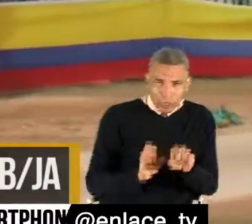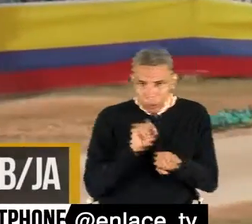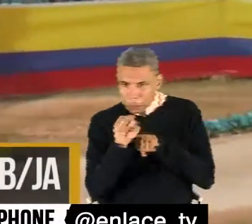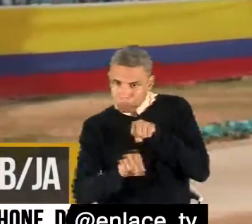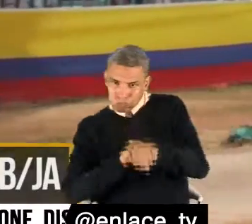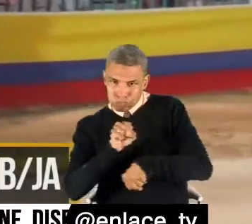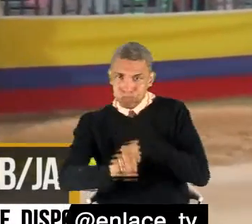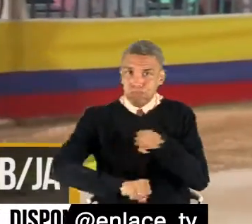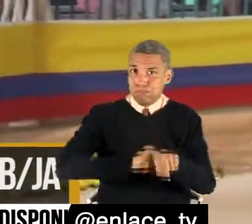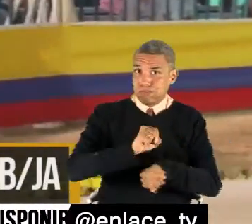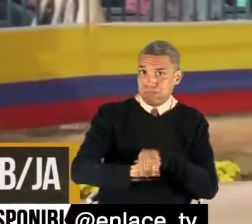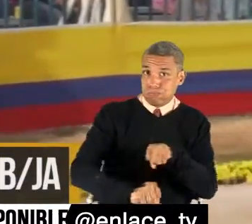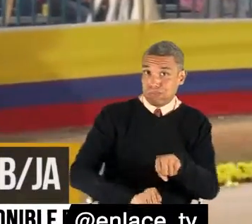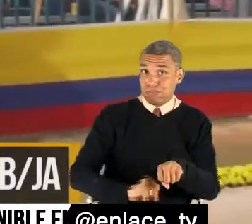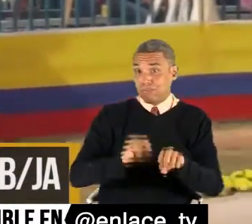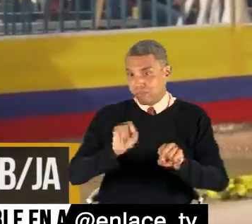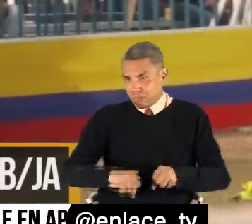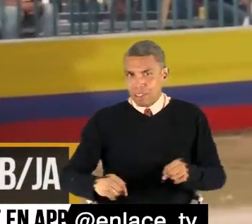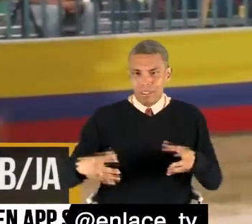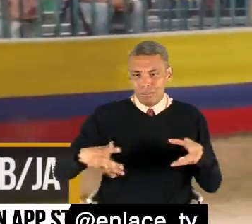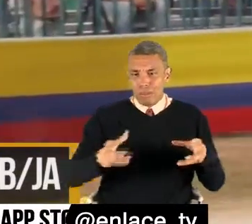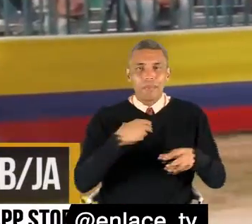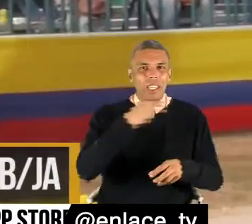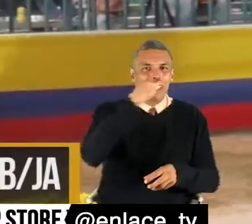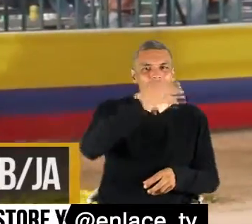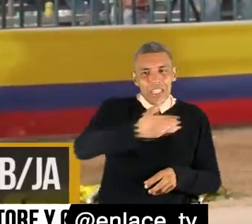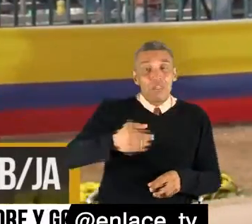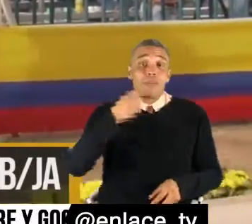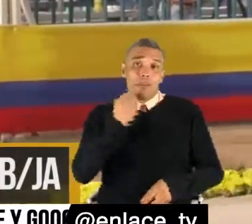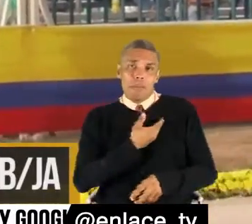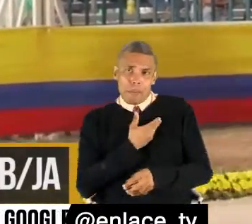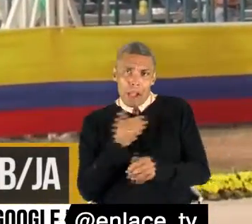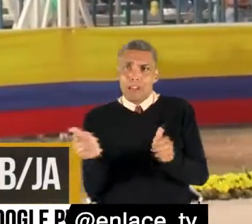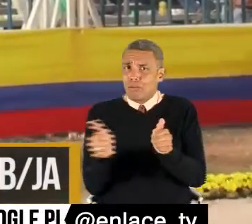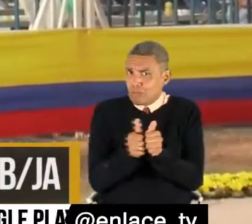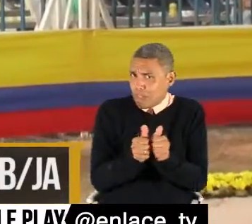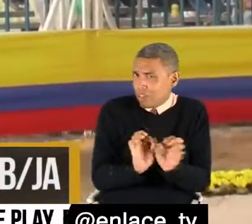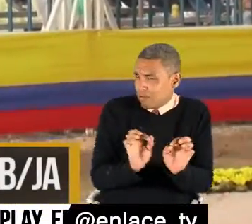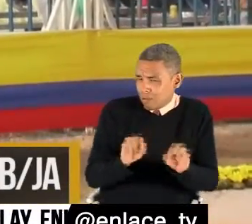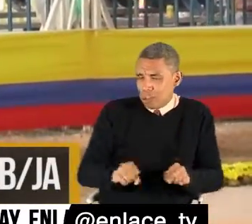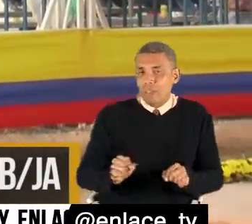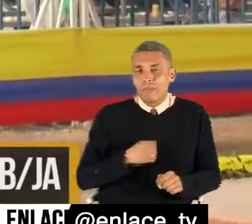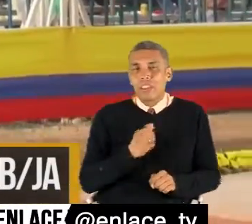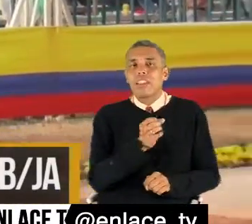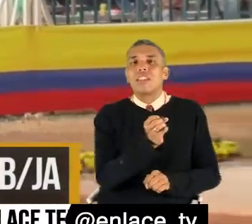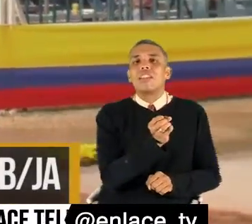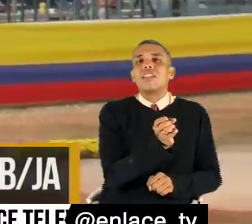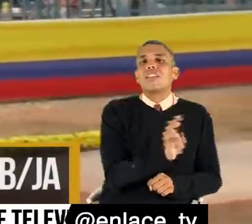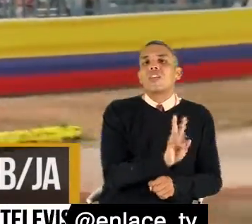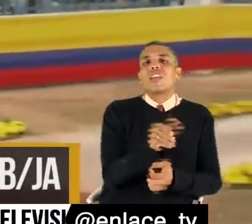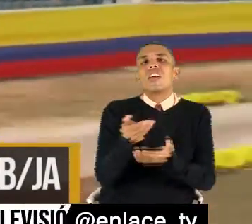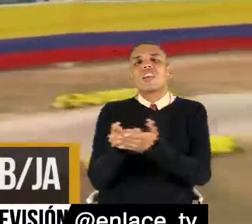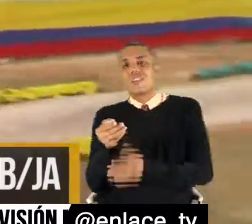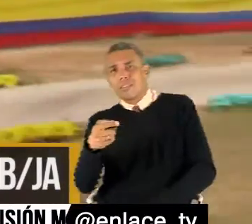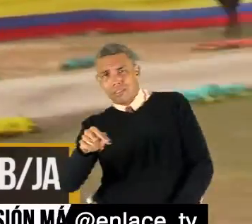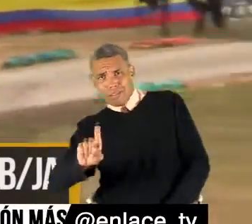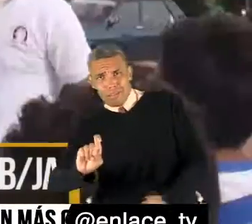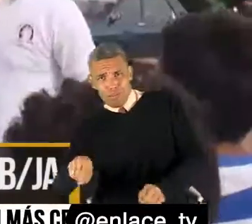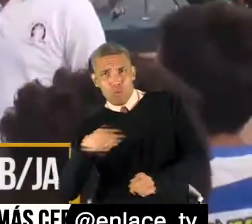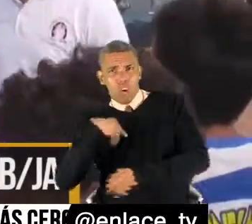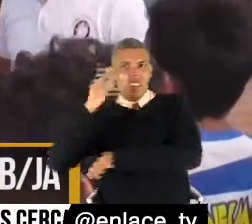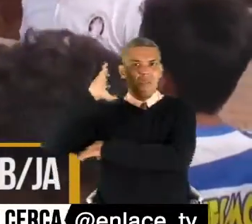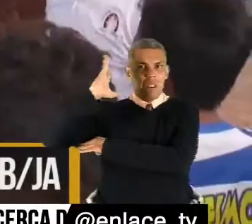acompañarnos a la cabalgata los niños, vayan con sus padres de familia. Del 13 al 16 de junio se cumplirá con un ciclo de conferencias